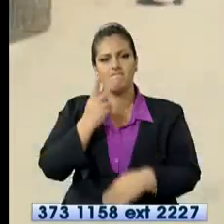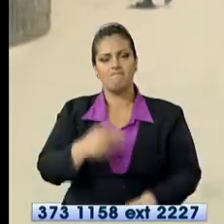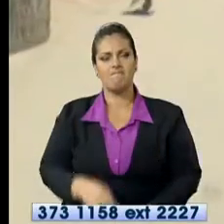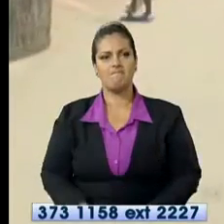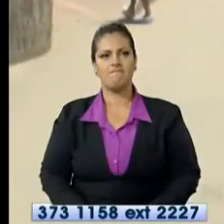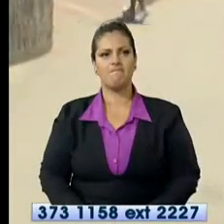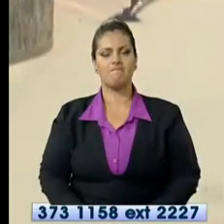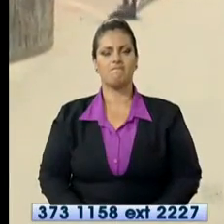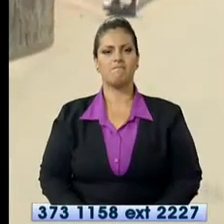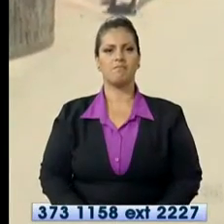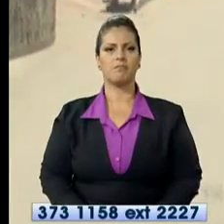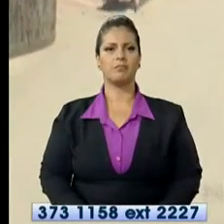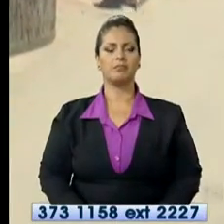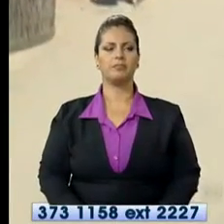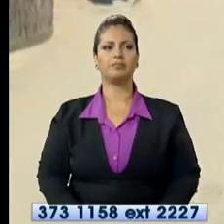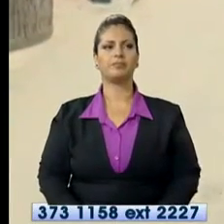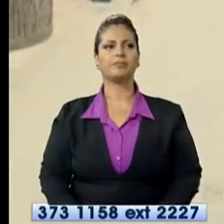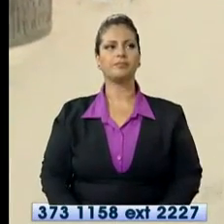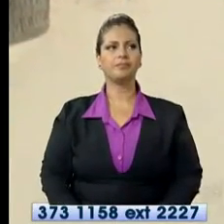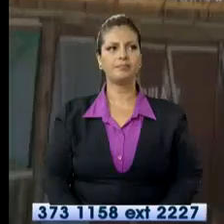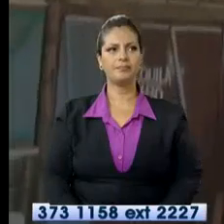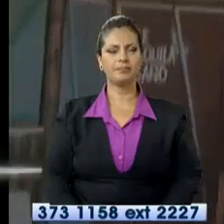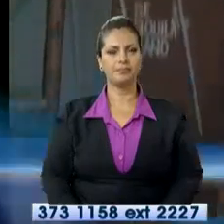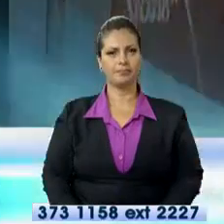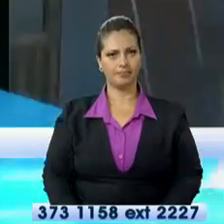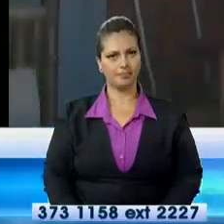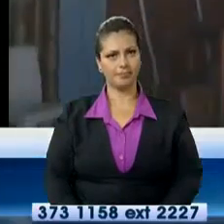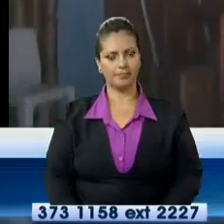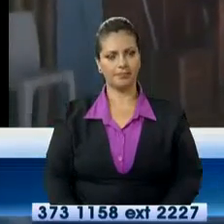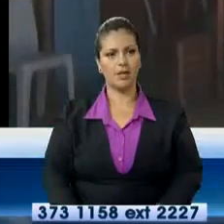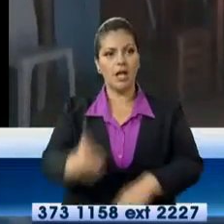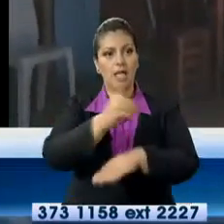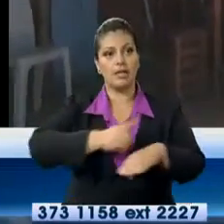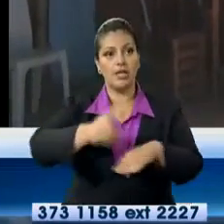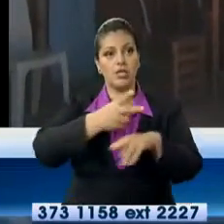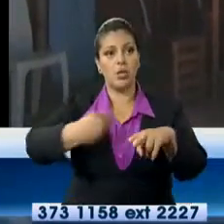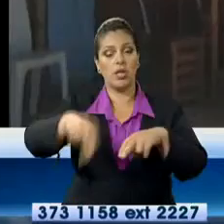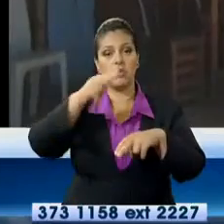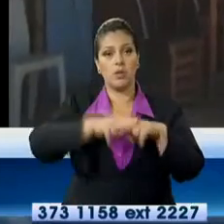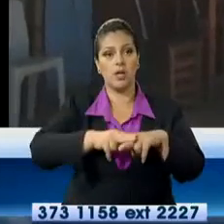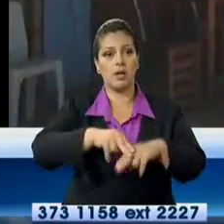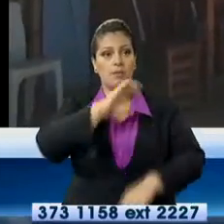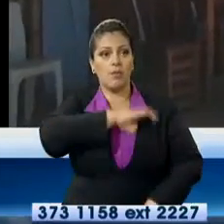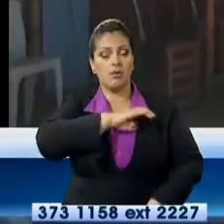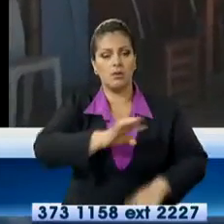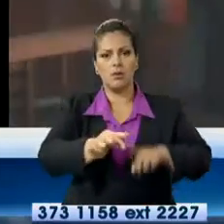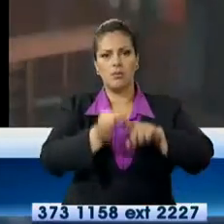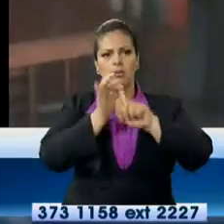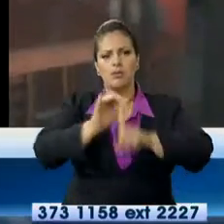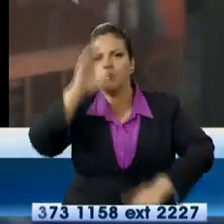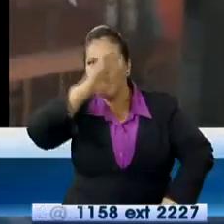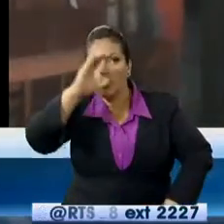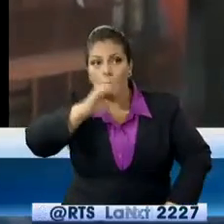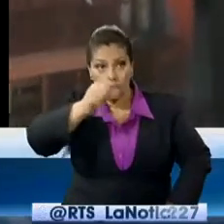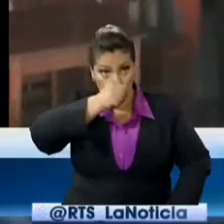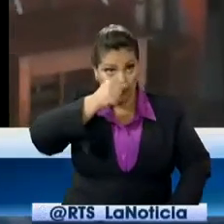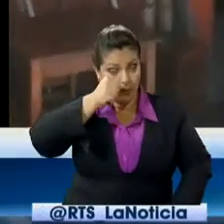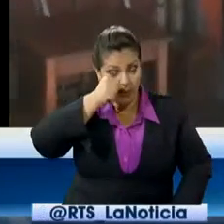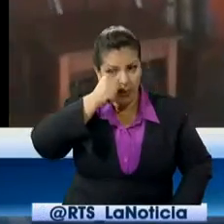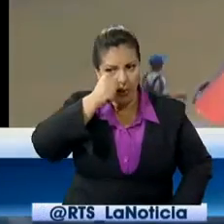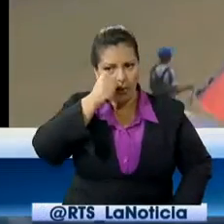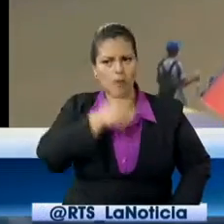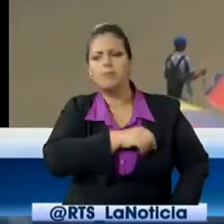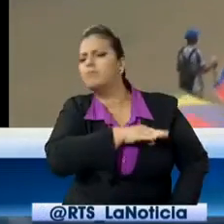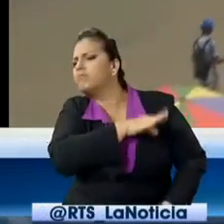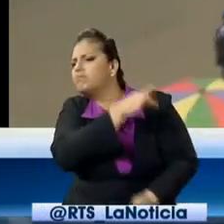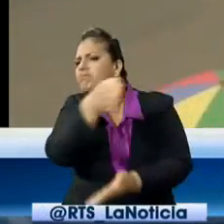Luego de un operativo realizado por parte de la Dirección Nacional de Antinarcóticos a través de la Unidad de Tráfico de Consumo Interno, en el balneario